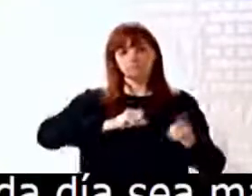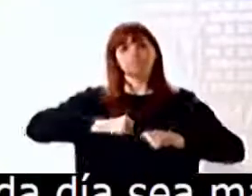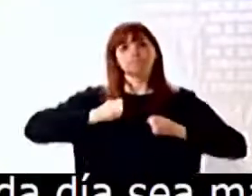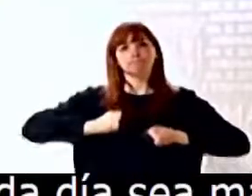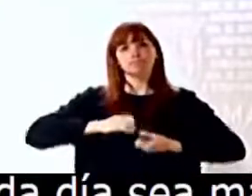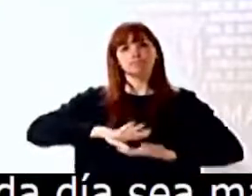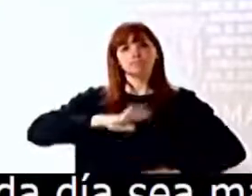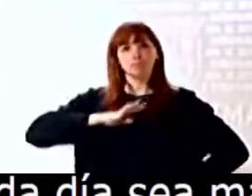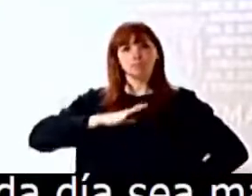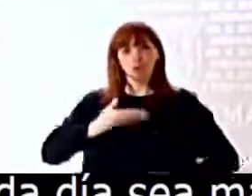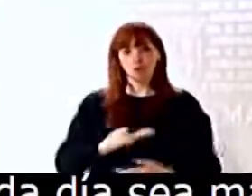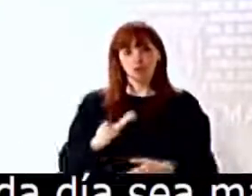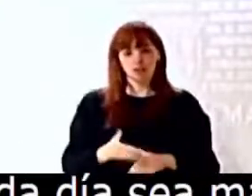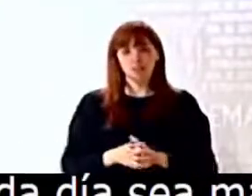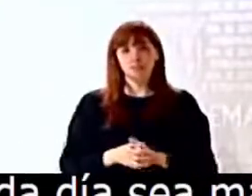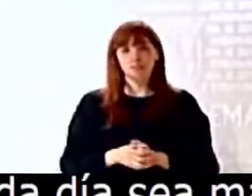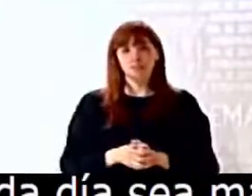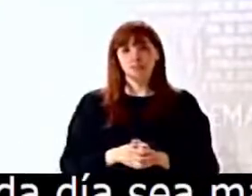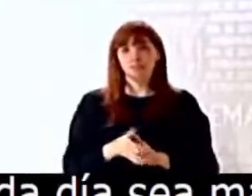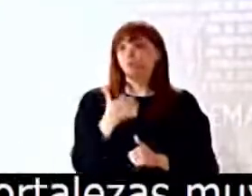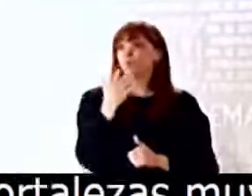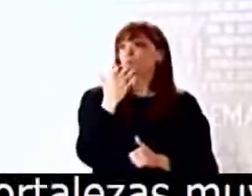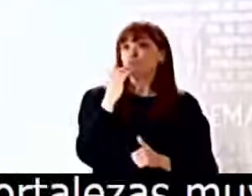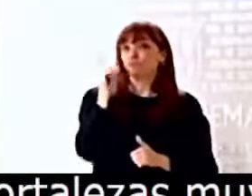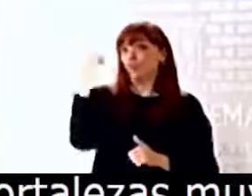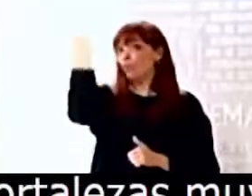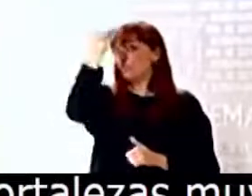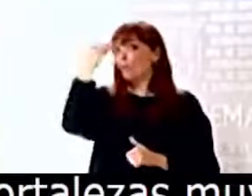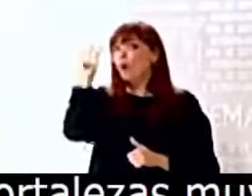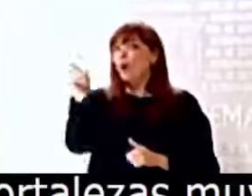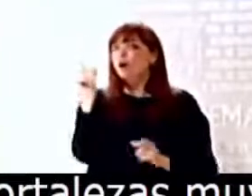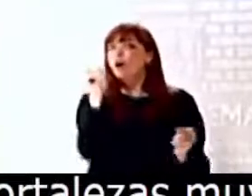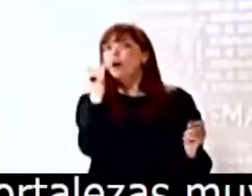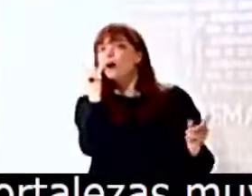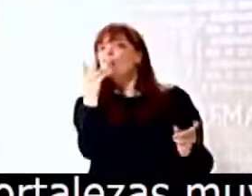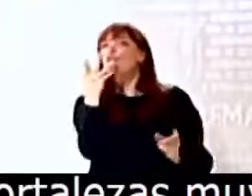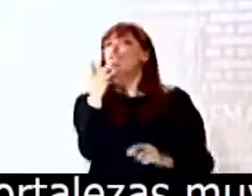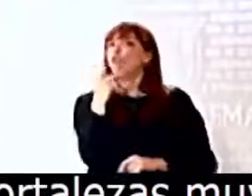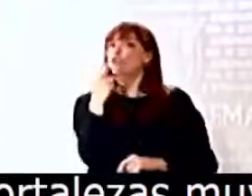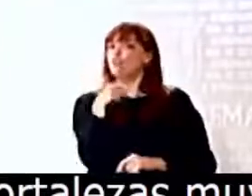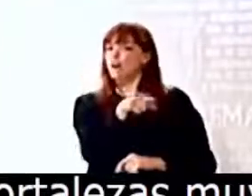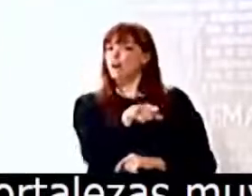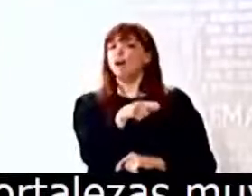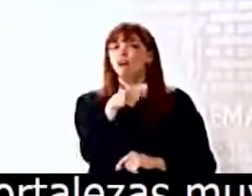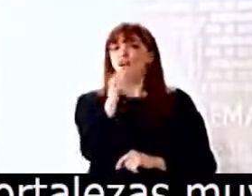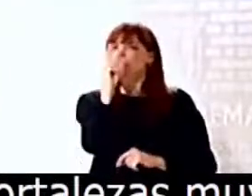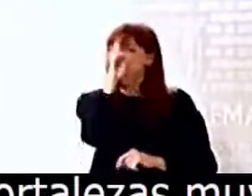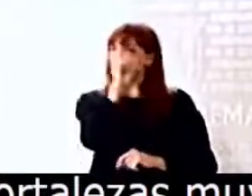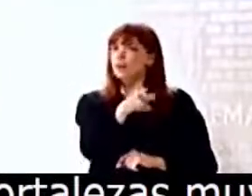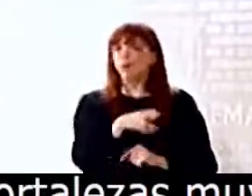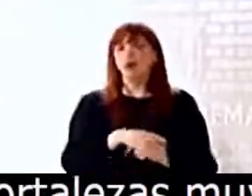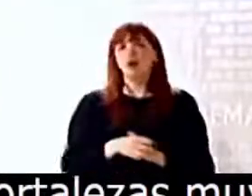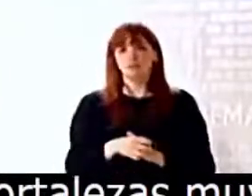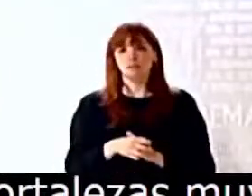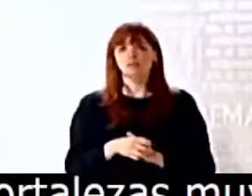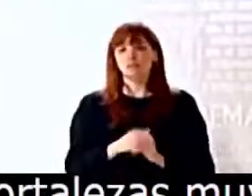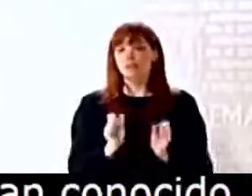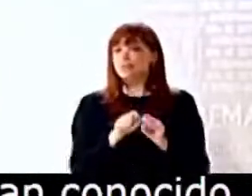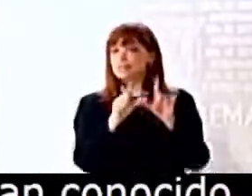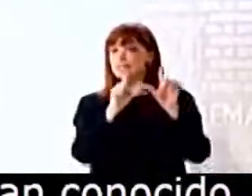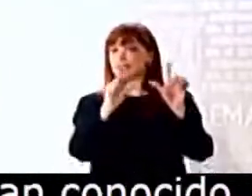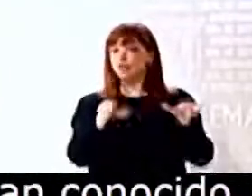muy importantes. Allí, por ejemplo, en Dubái, han conocido, conocen y respetan las fortalezas que en el